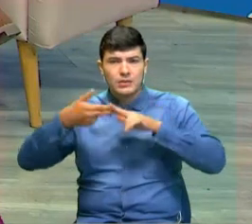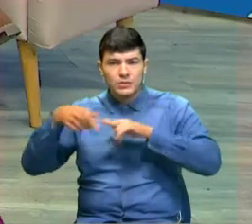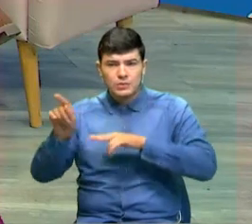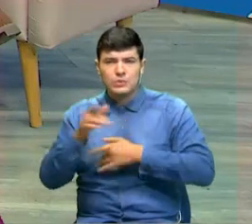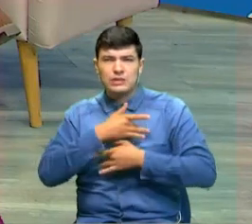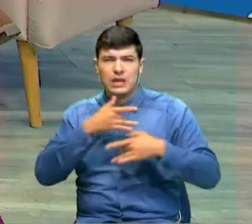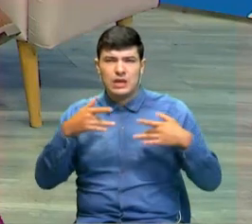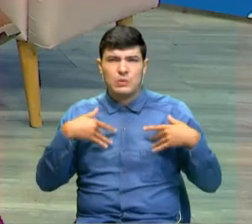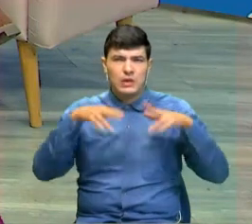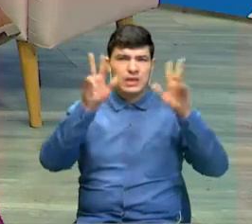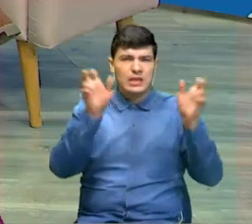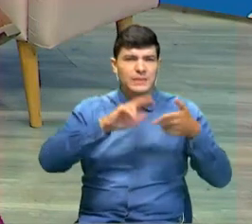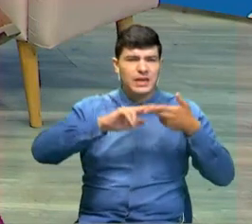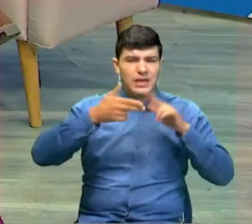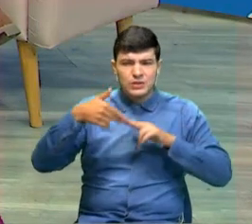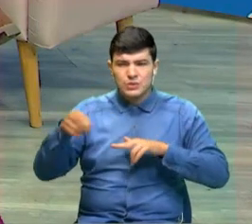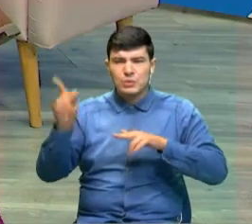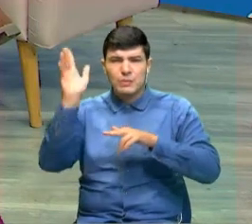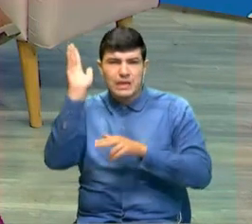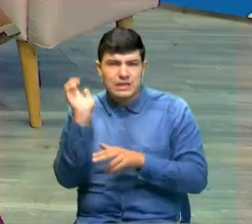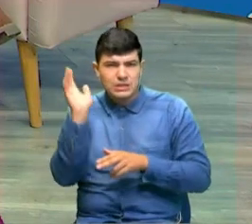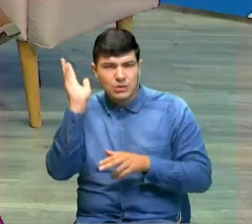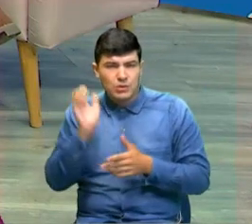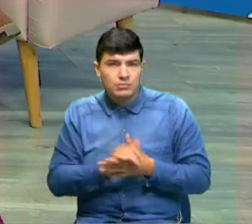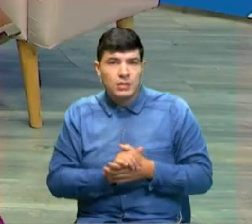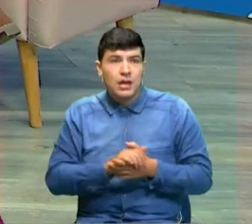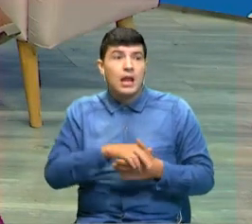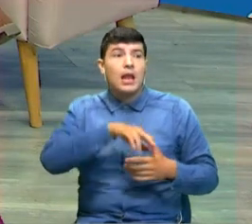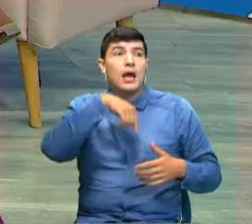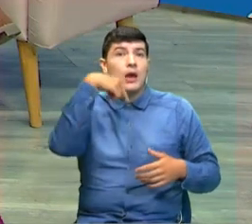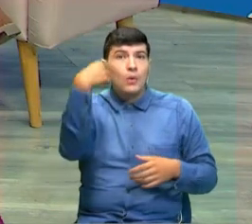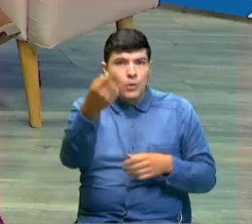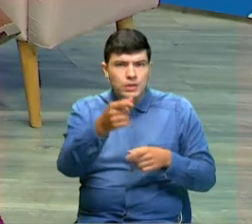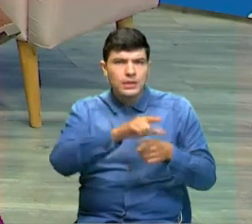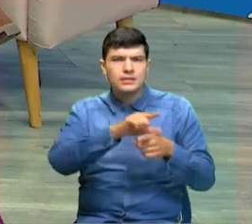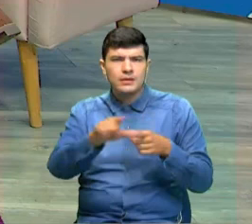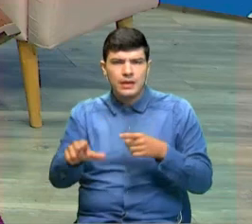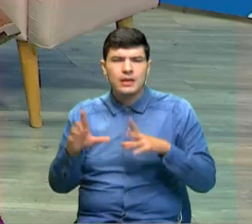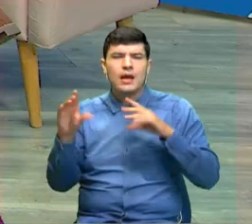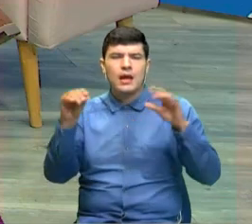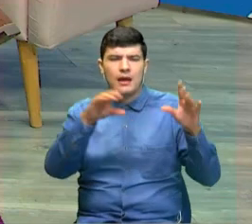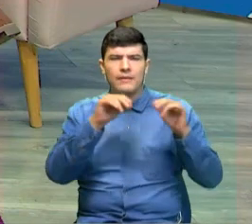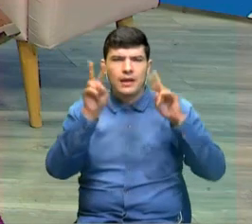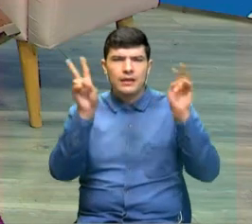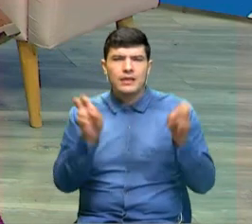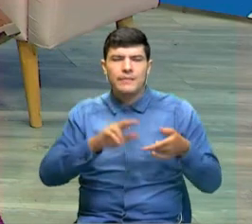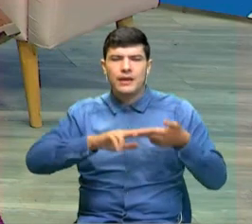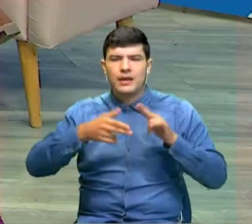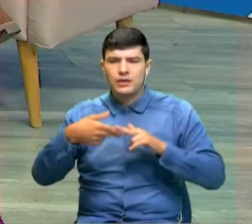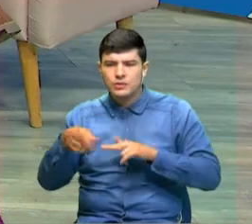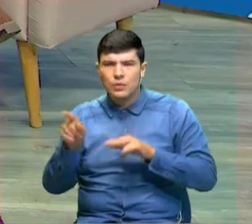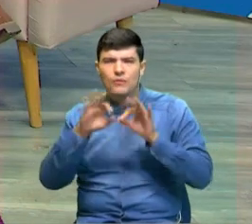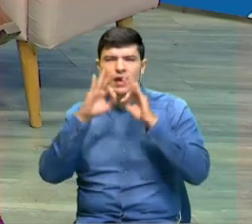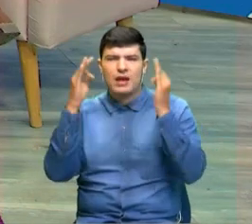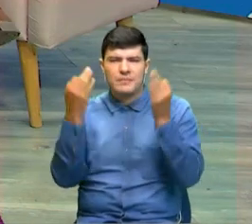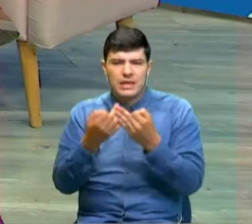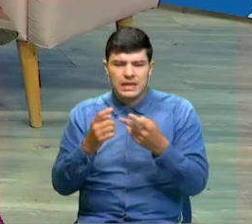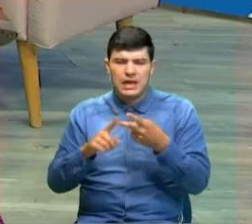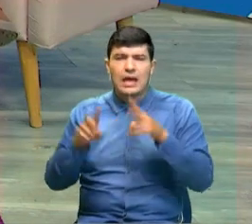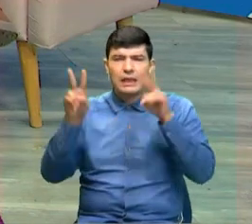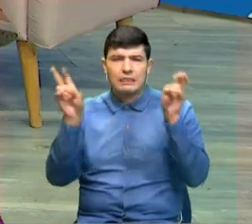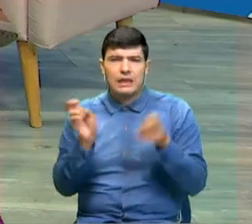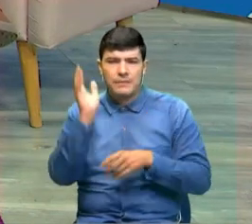salud, a temas relacionados con pensión. La otra semana vamos a tener temas relacionados nuevamente con familia, con